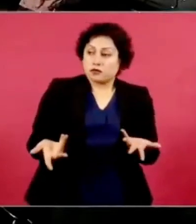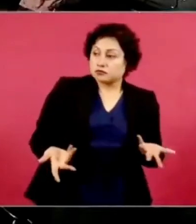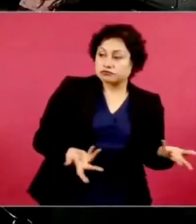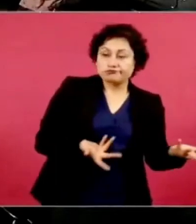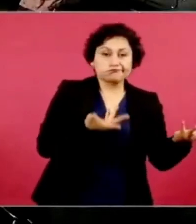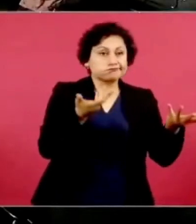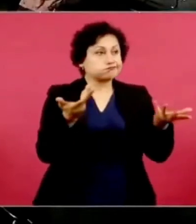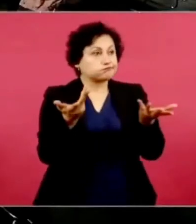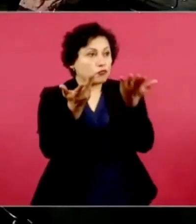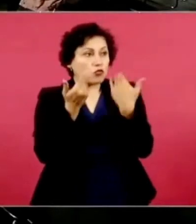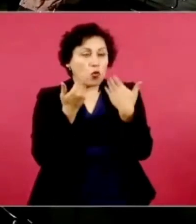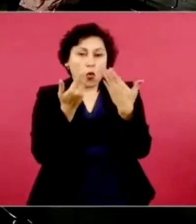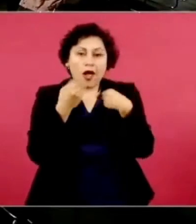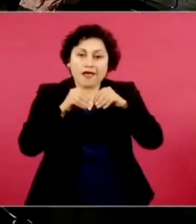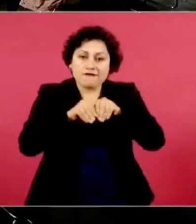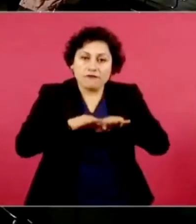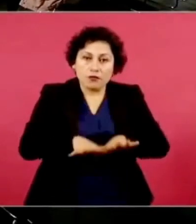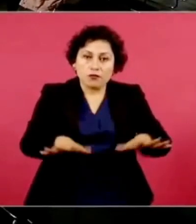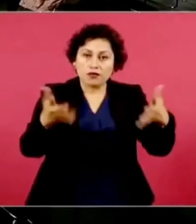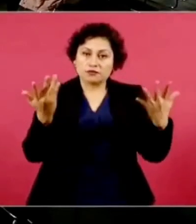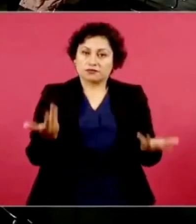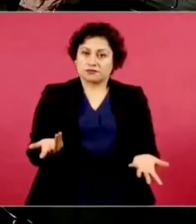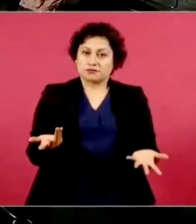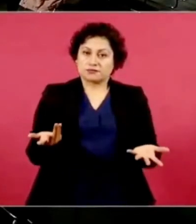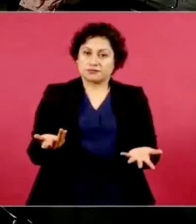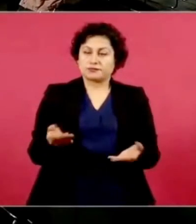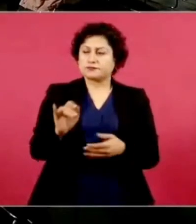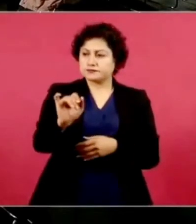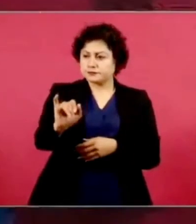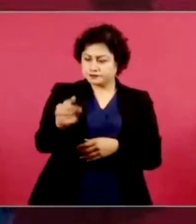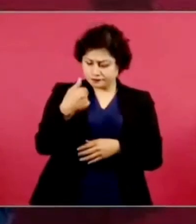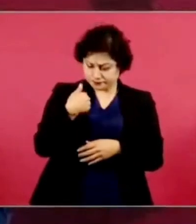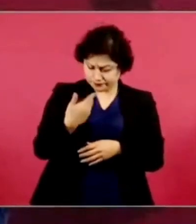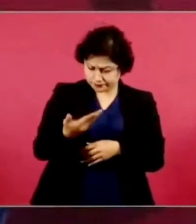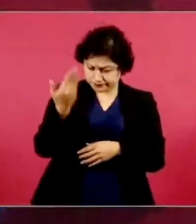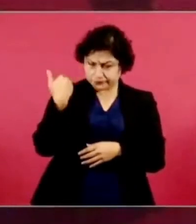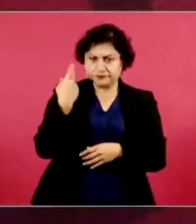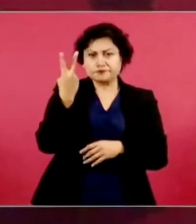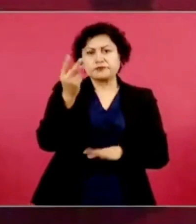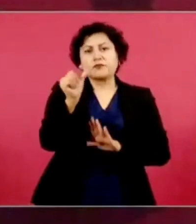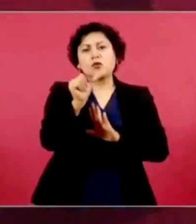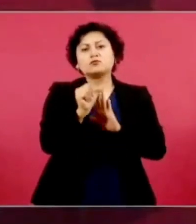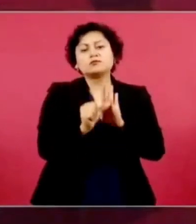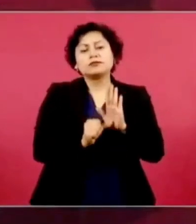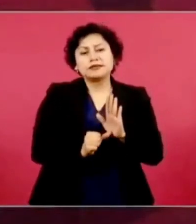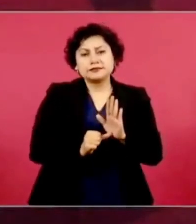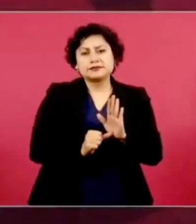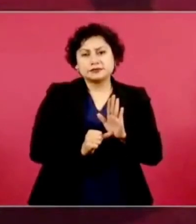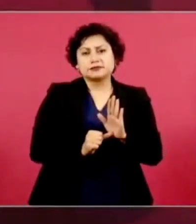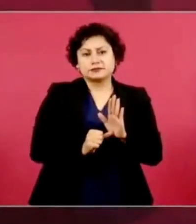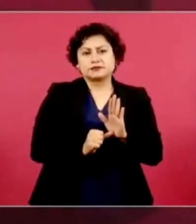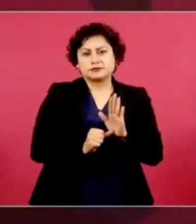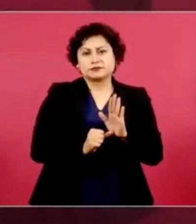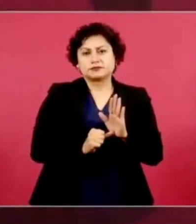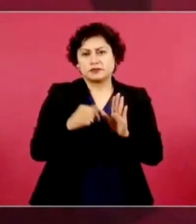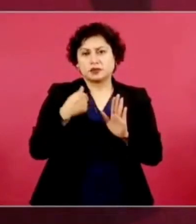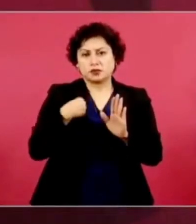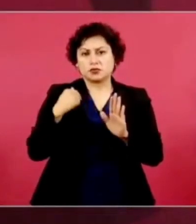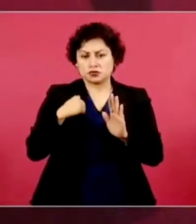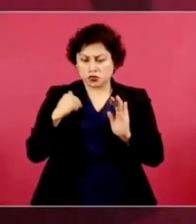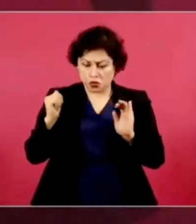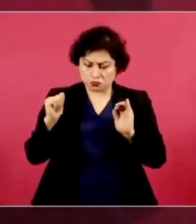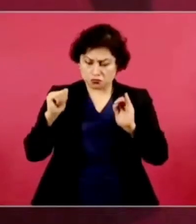con maestros hace como 2 meses, con maestros incluso que vinieron de otras partes del